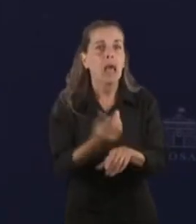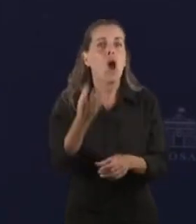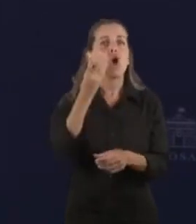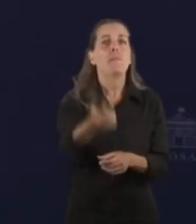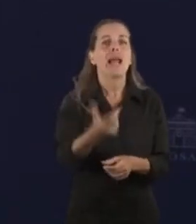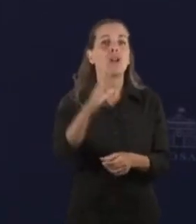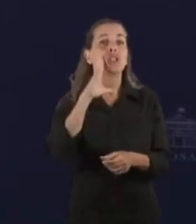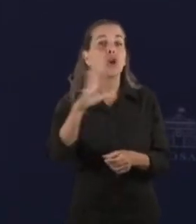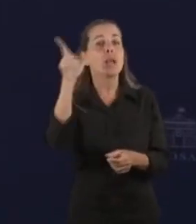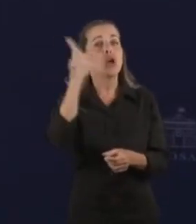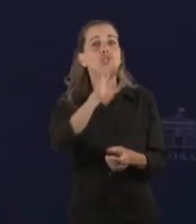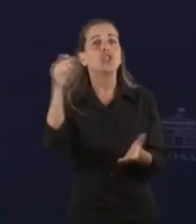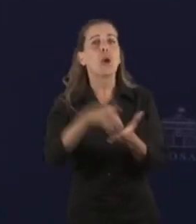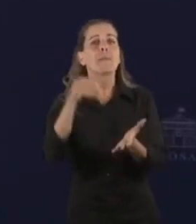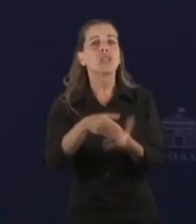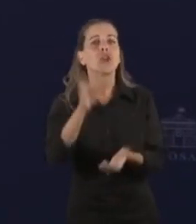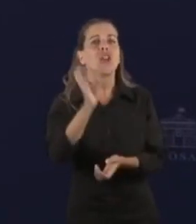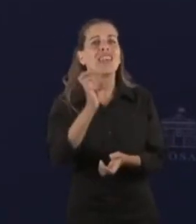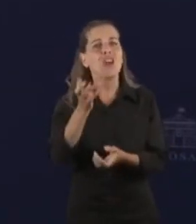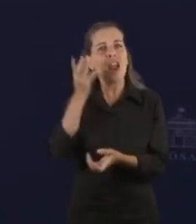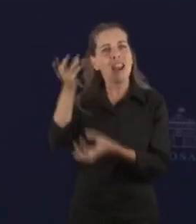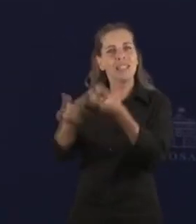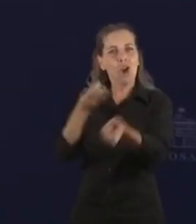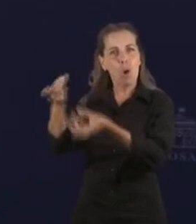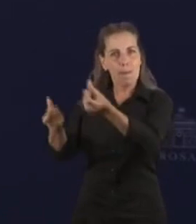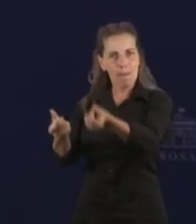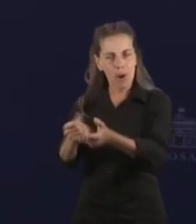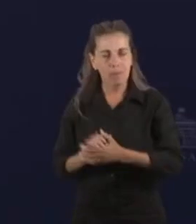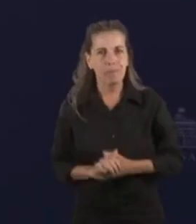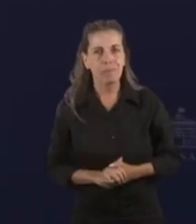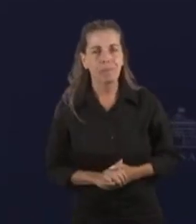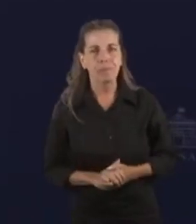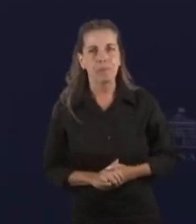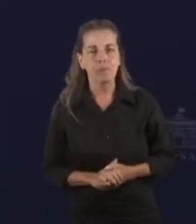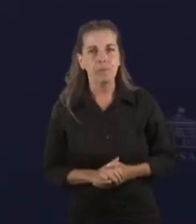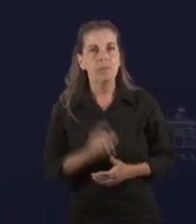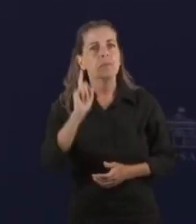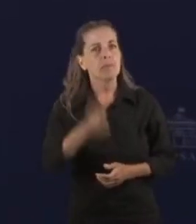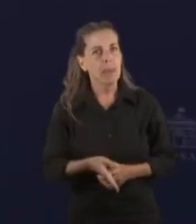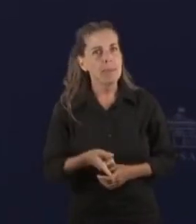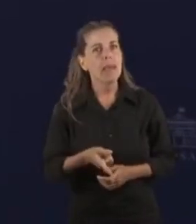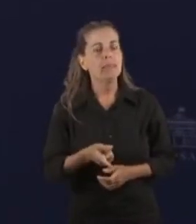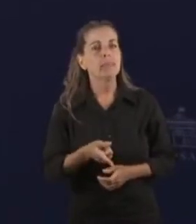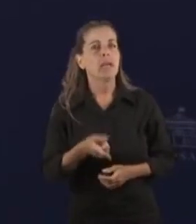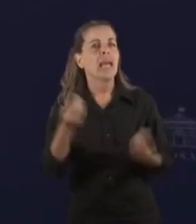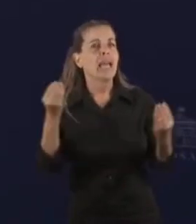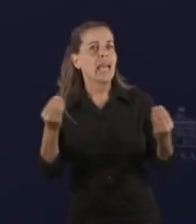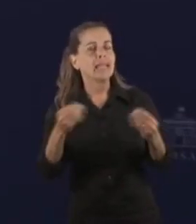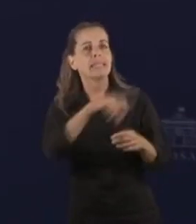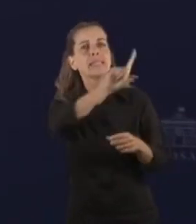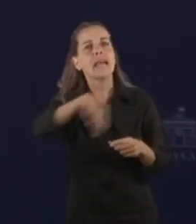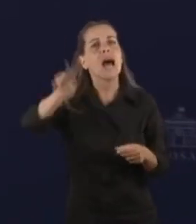dólares y eh También quiero quiero destacar que se han